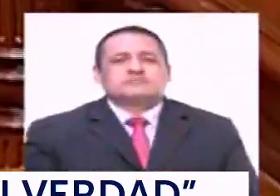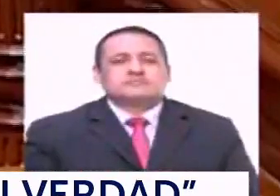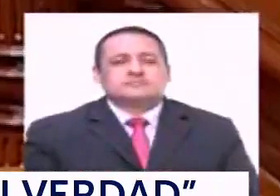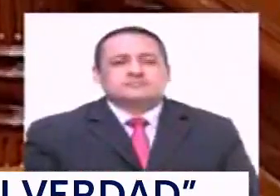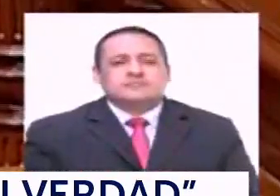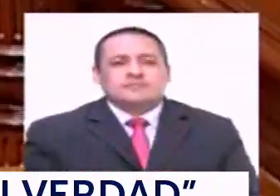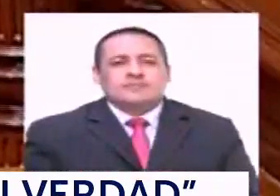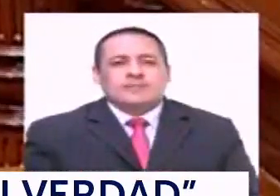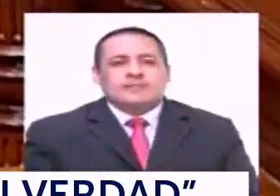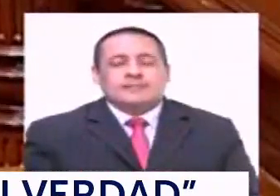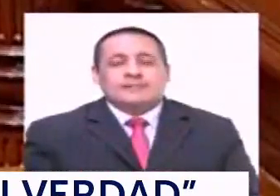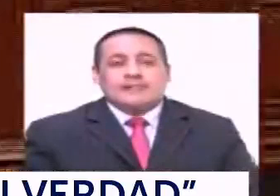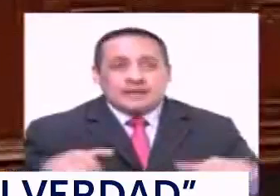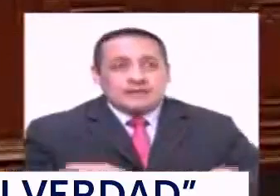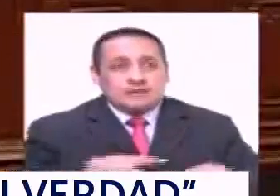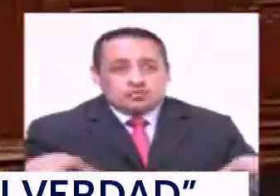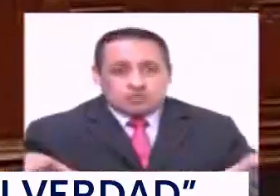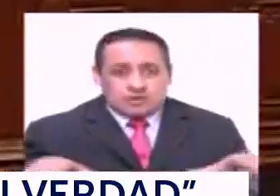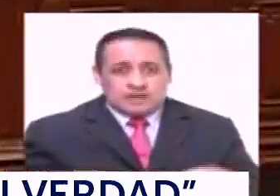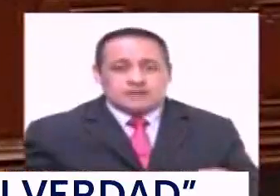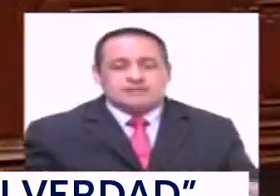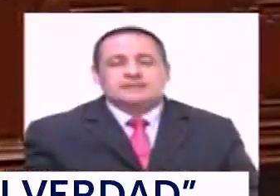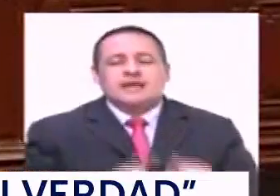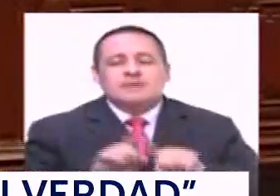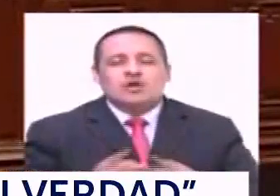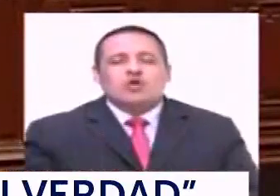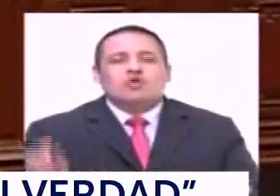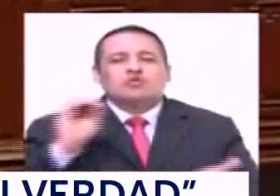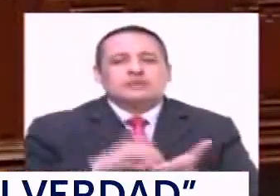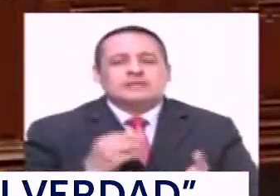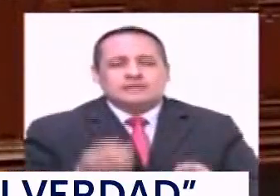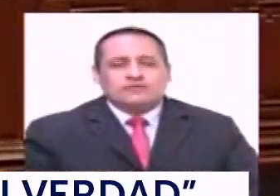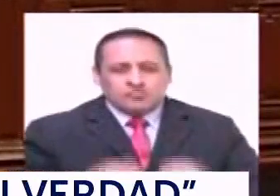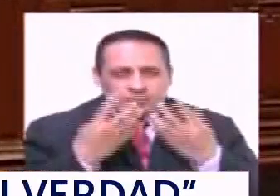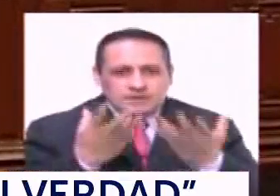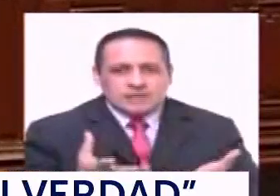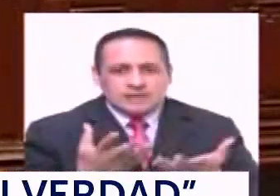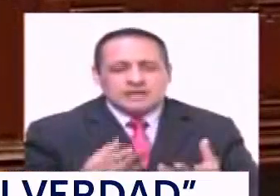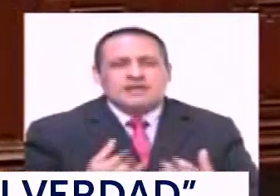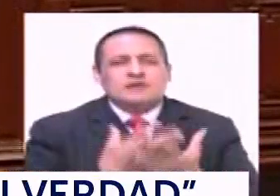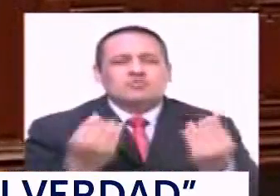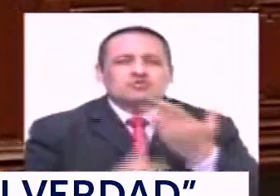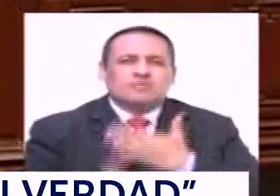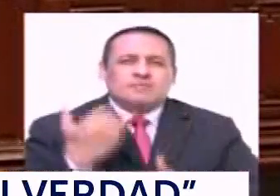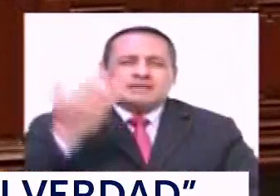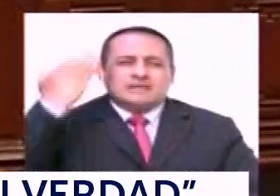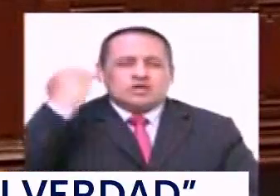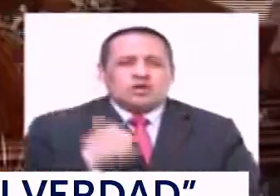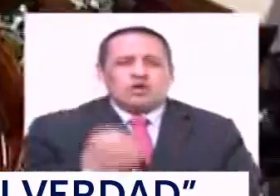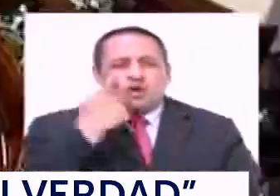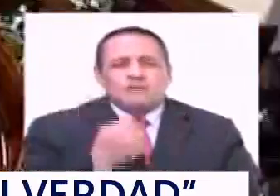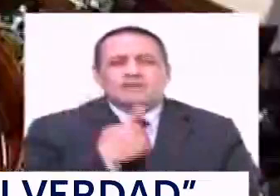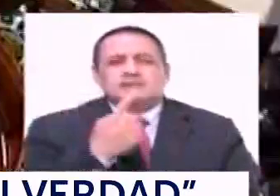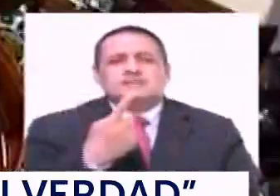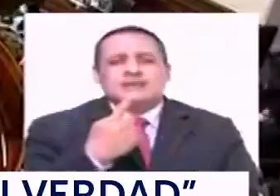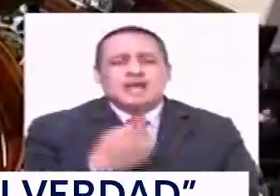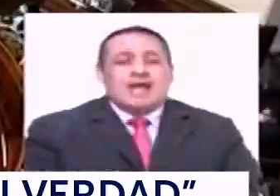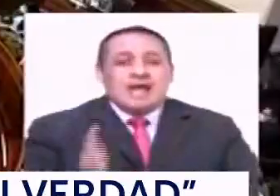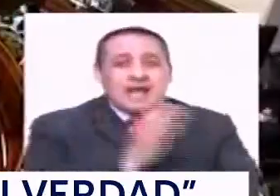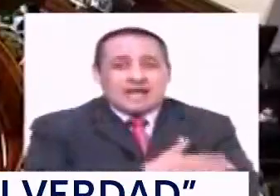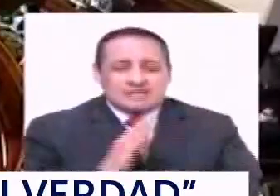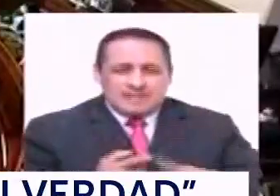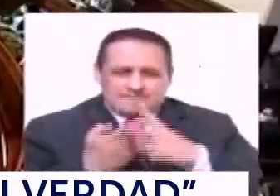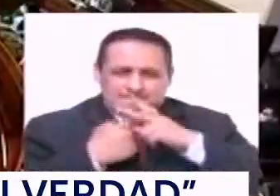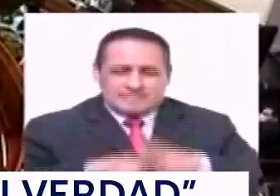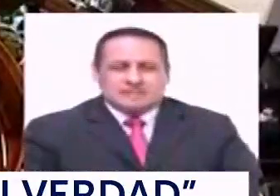en este en este recinto repetiré lo que nuestros antepasados que ellos decían antes de ser